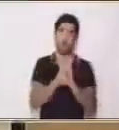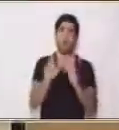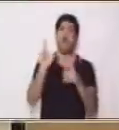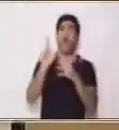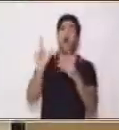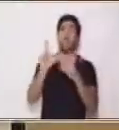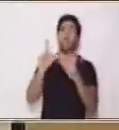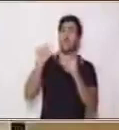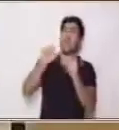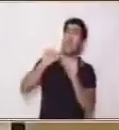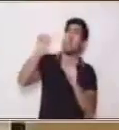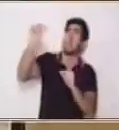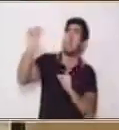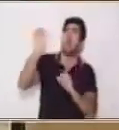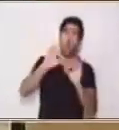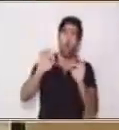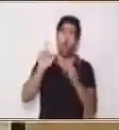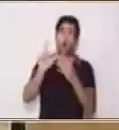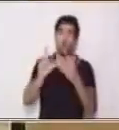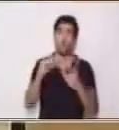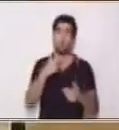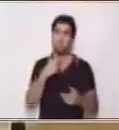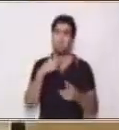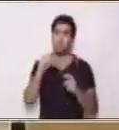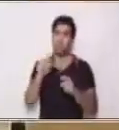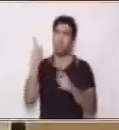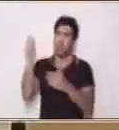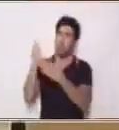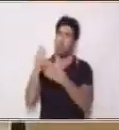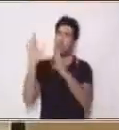y siempre objetos que no sean tuyos.